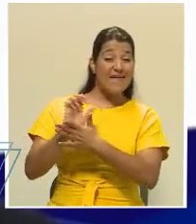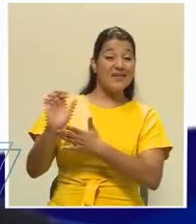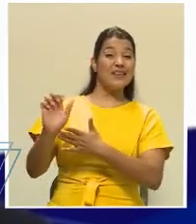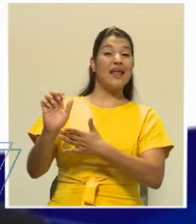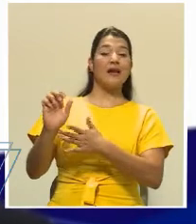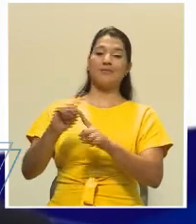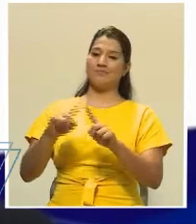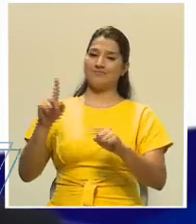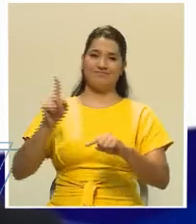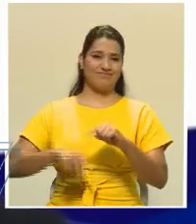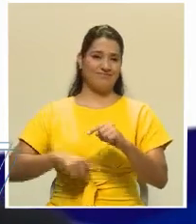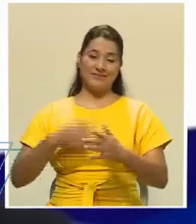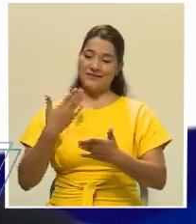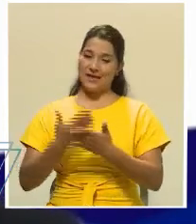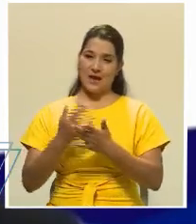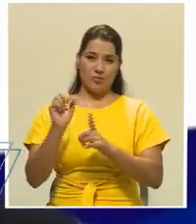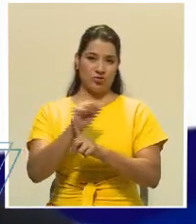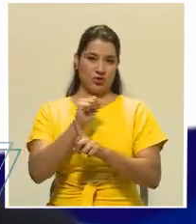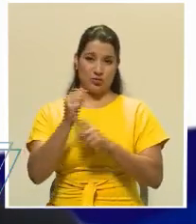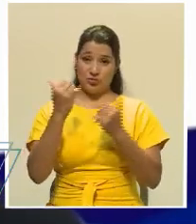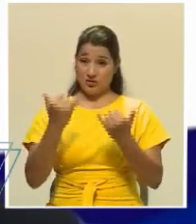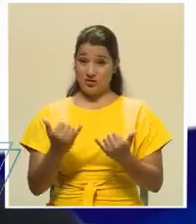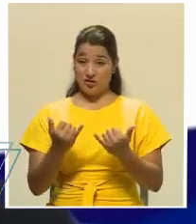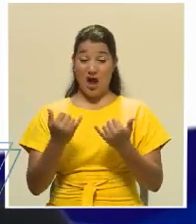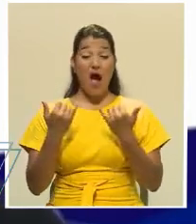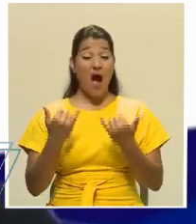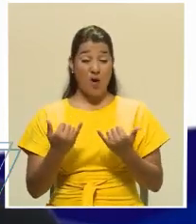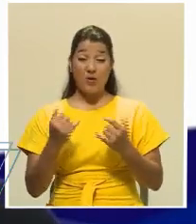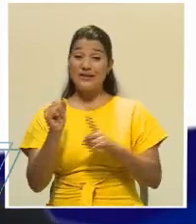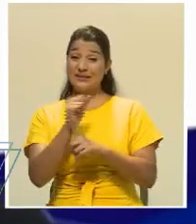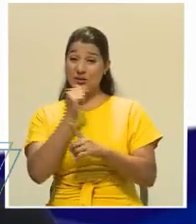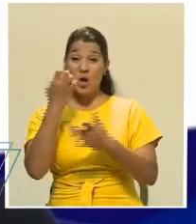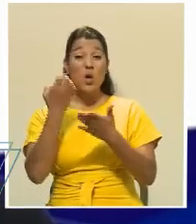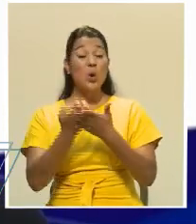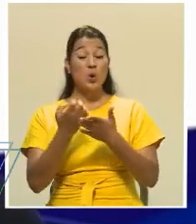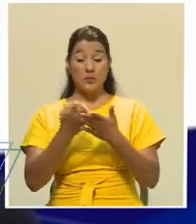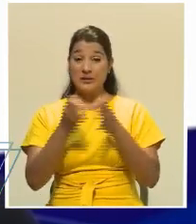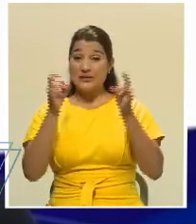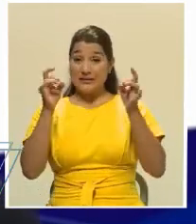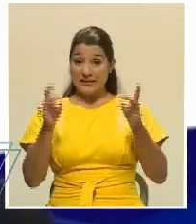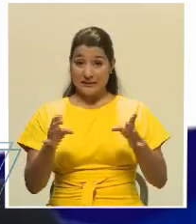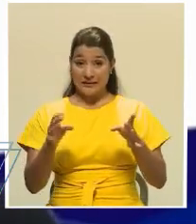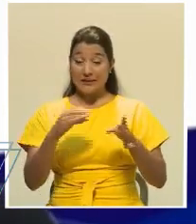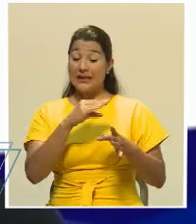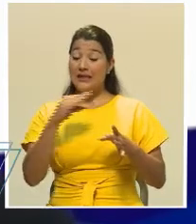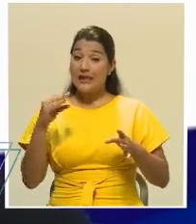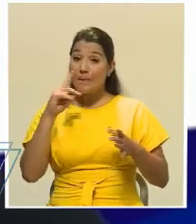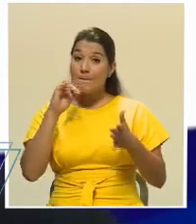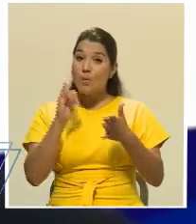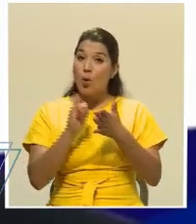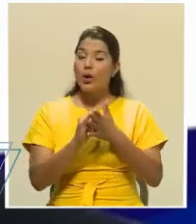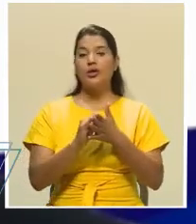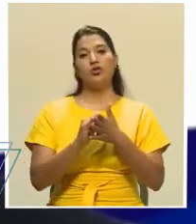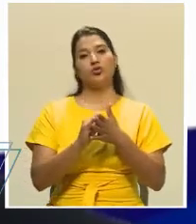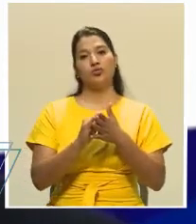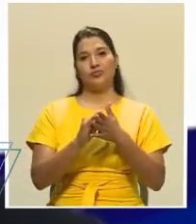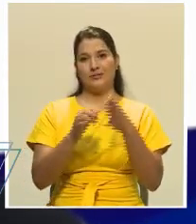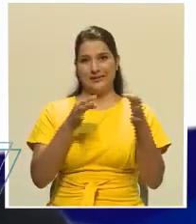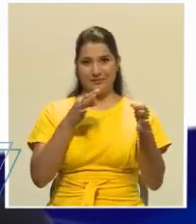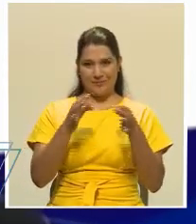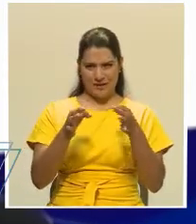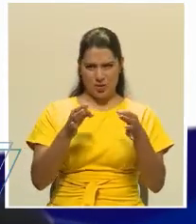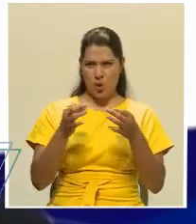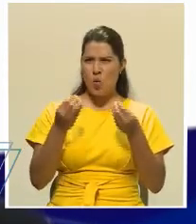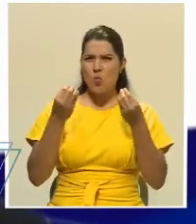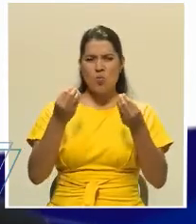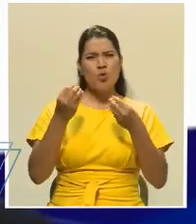finanzas públicas y por lo tanto hago esa diferencia que me parece relevante. Pasaron muchos años